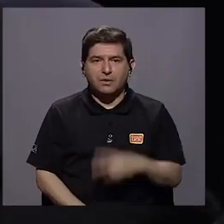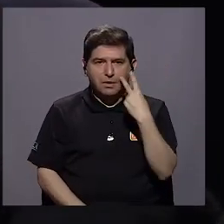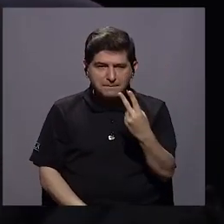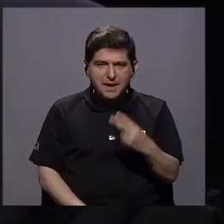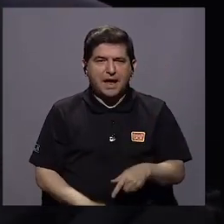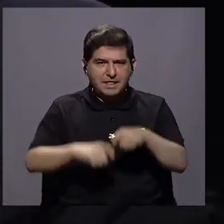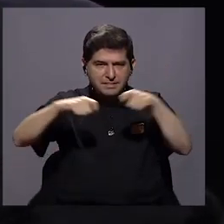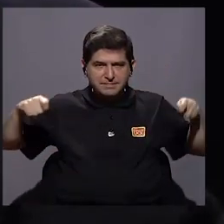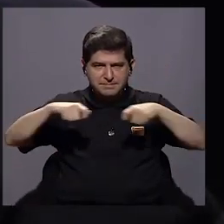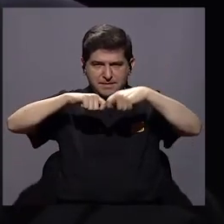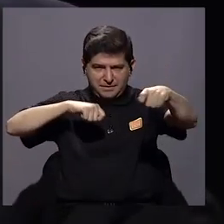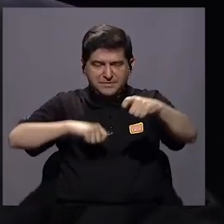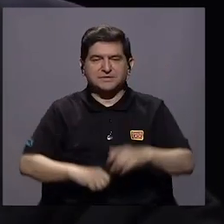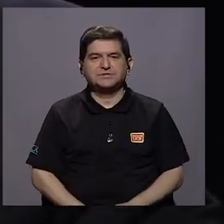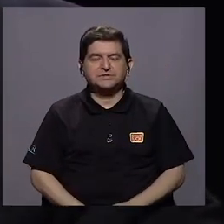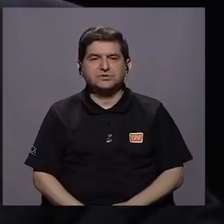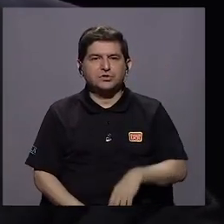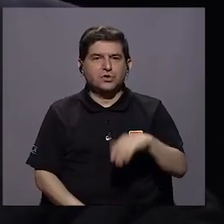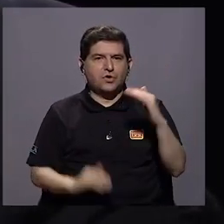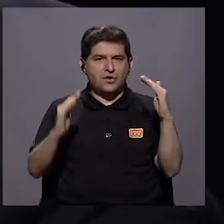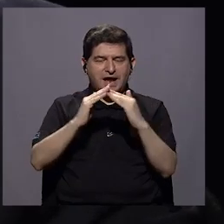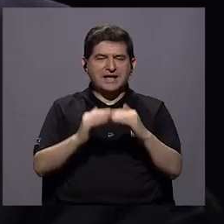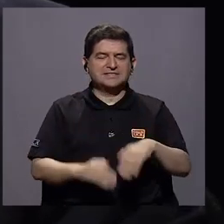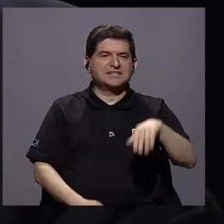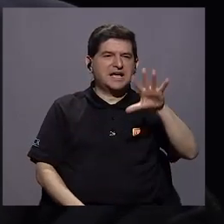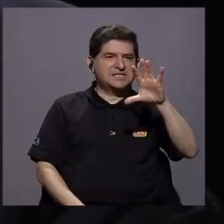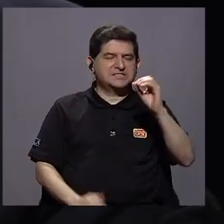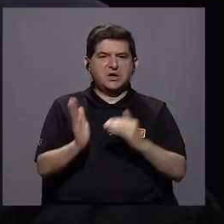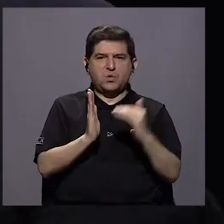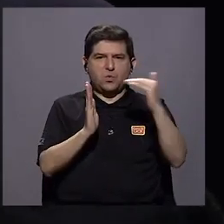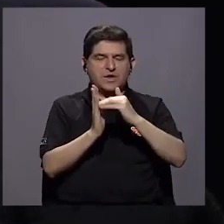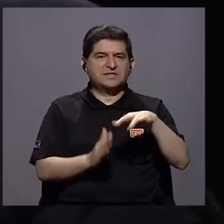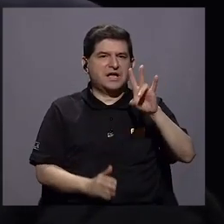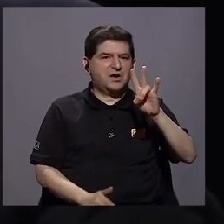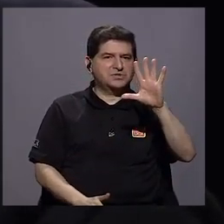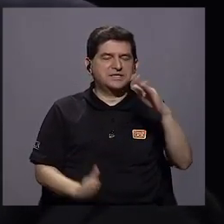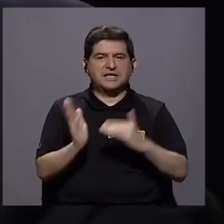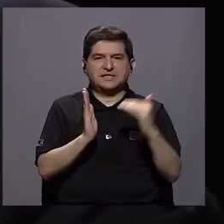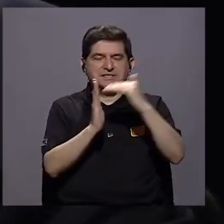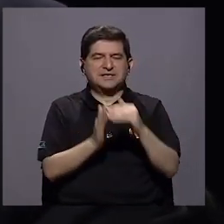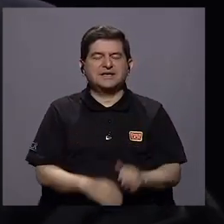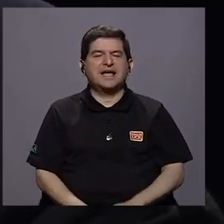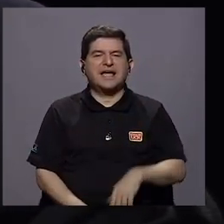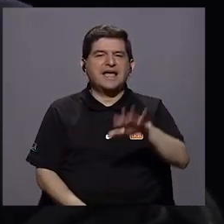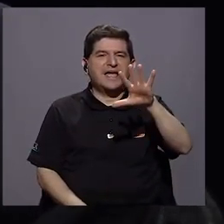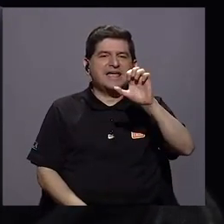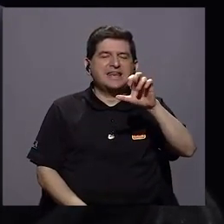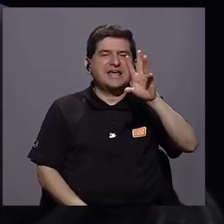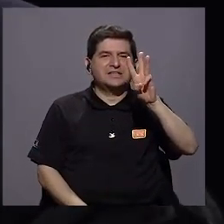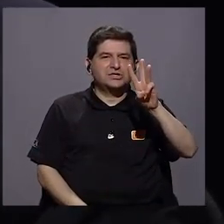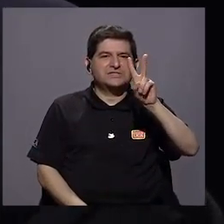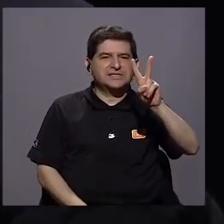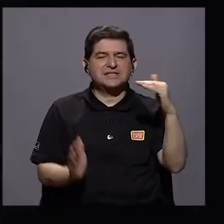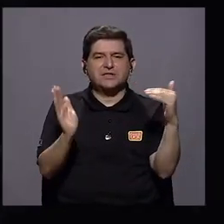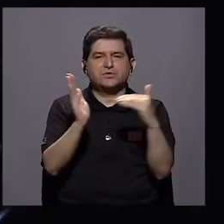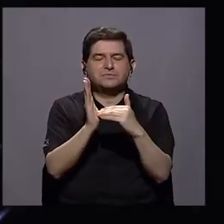la magnitud de este impuesto. Casa de 50 millones, 75 millones, 562 mil colones.